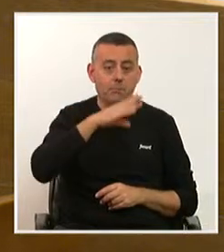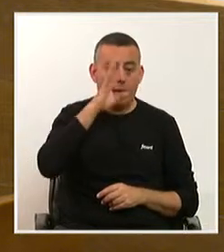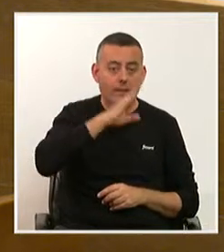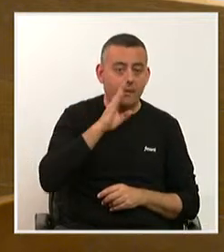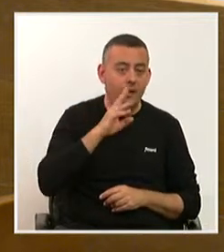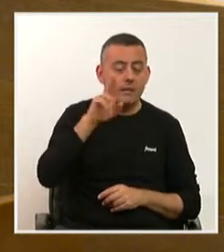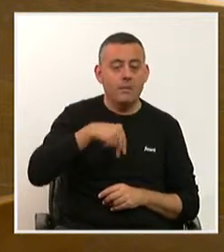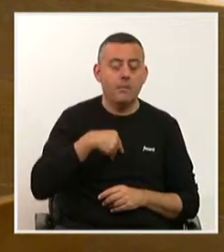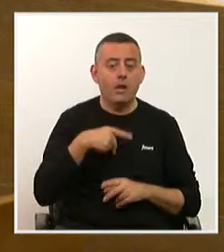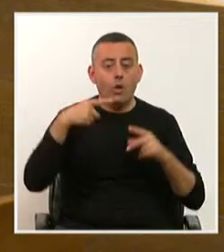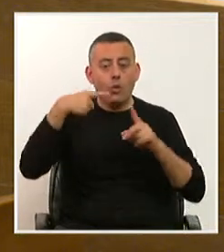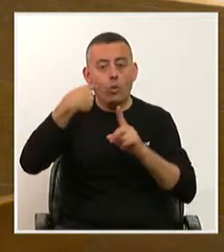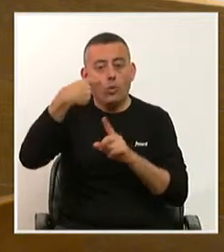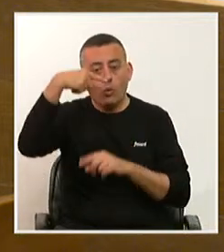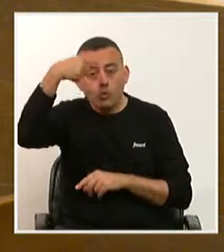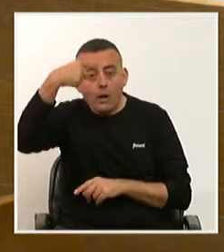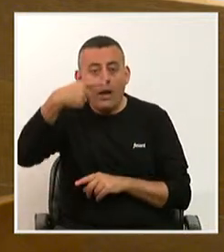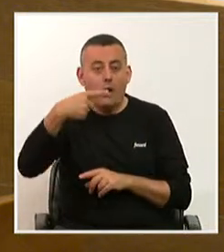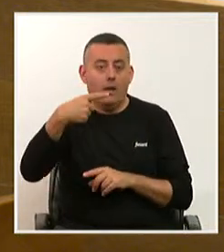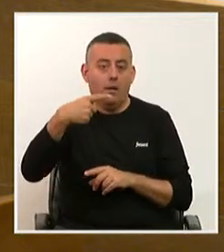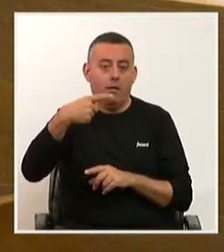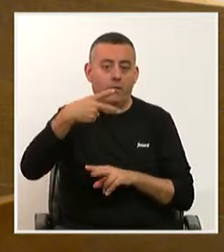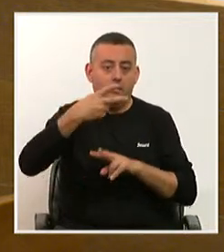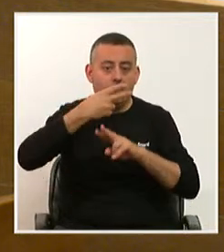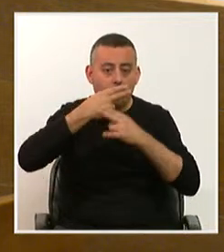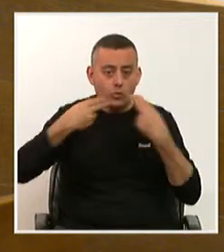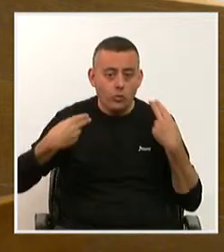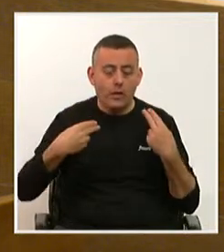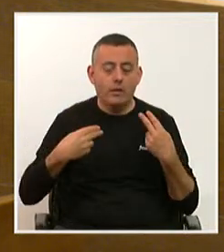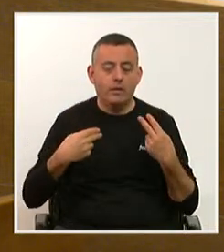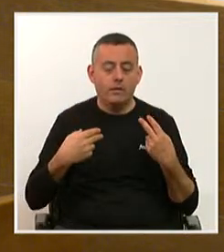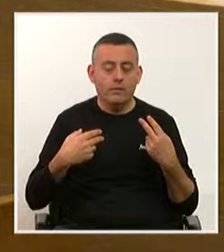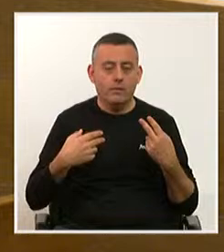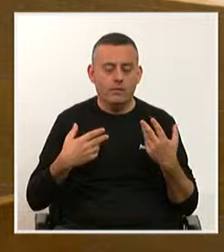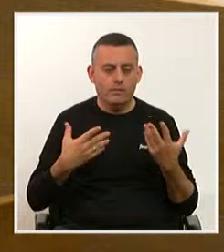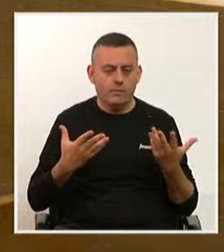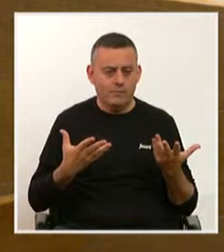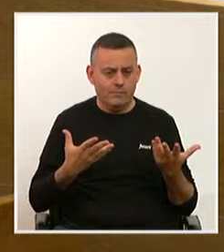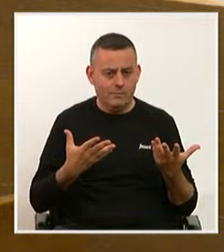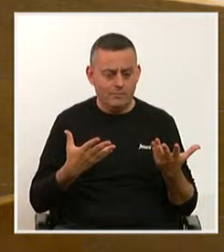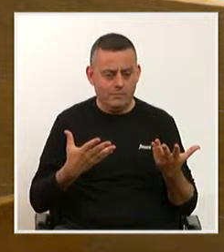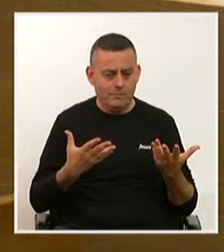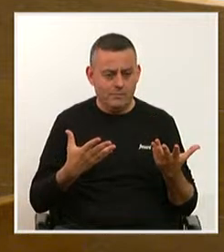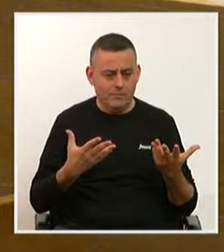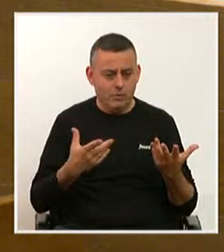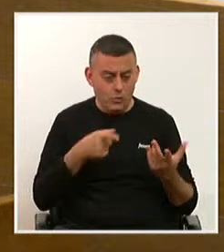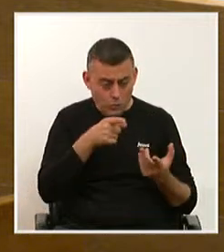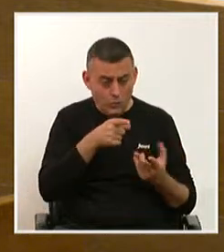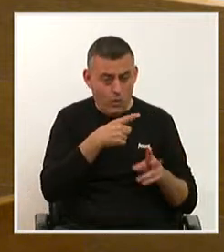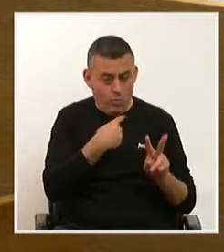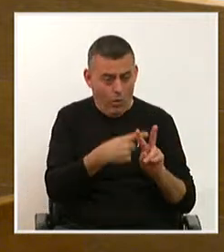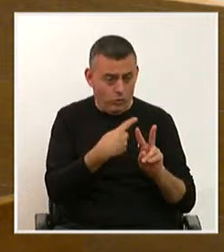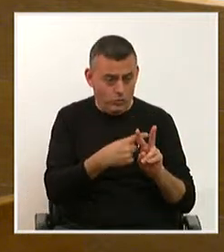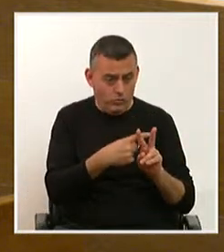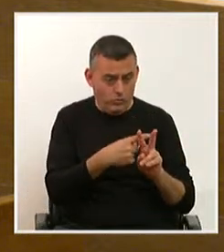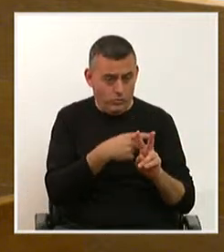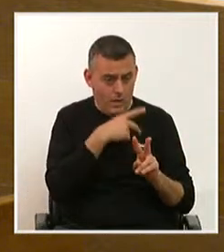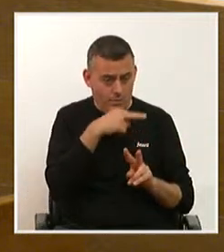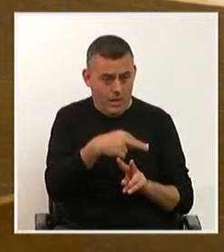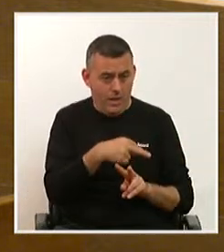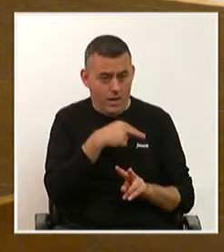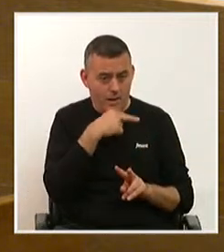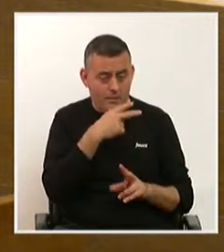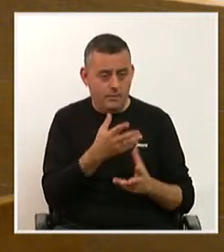aludir a ese término al término de libertad en palabras de de vox yo creo que a más de uno le hace removerse en sus allá donde esté